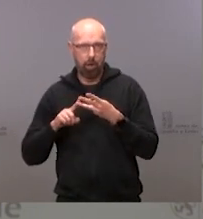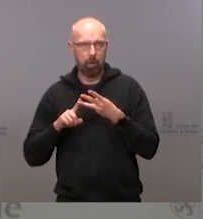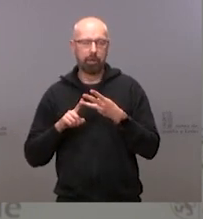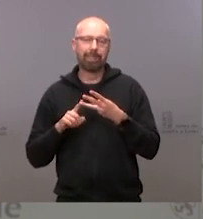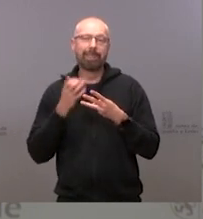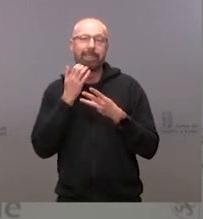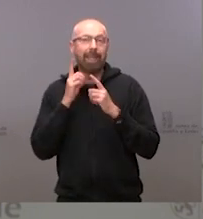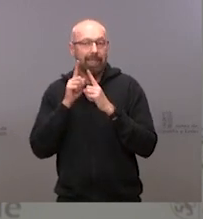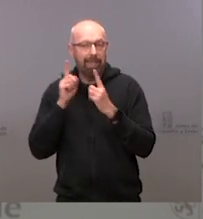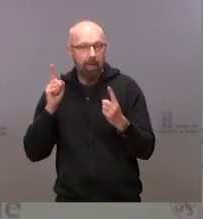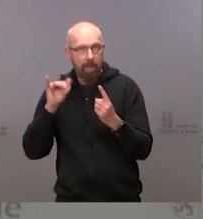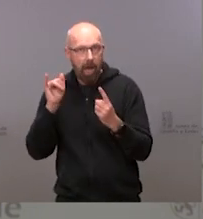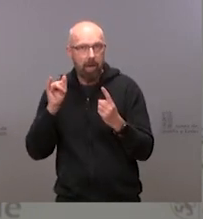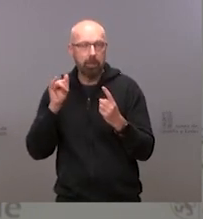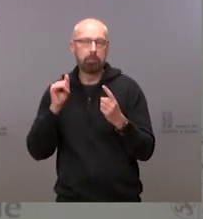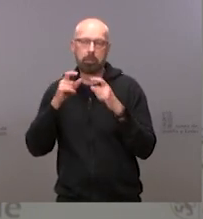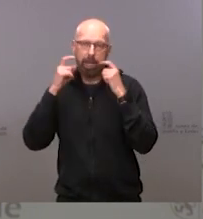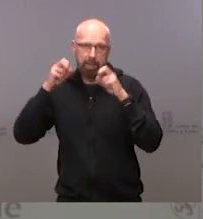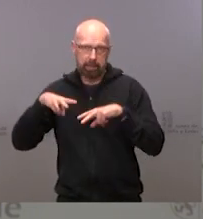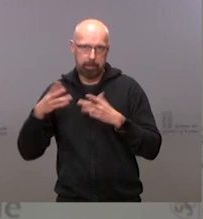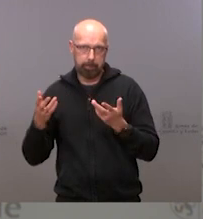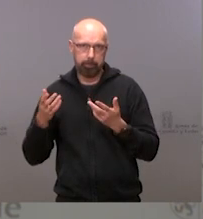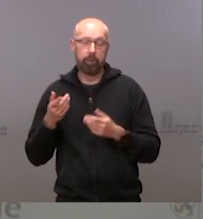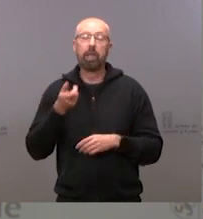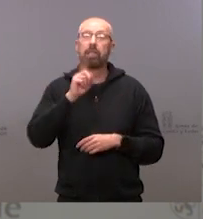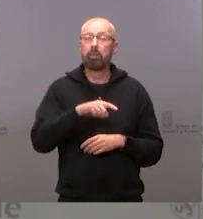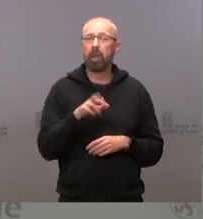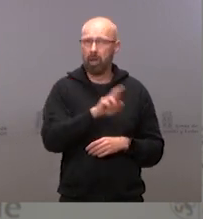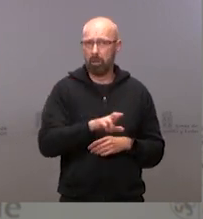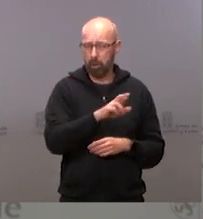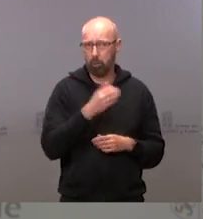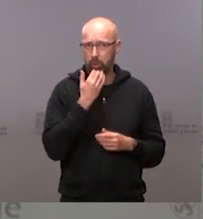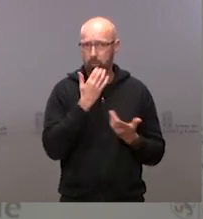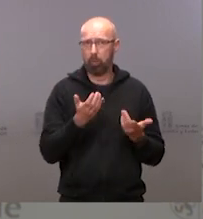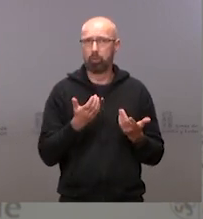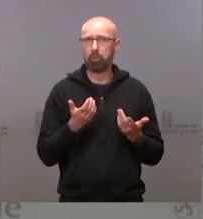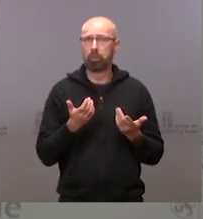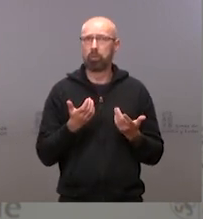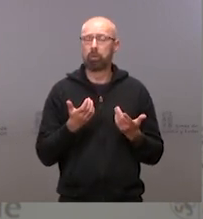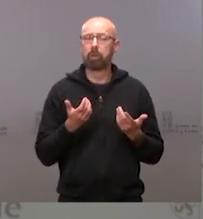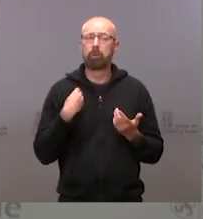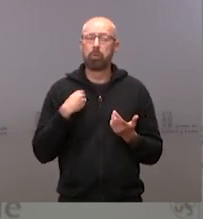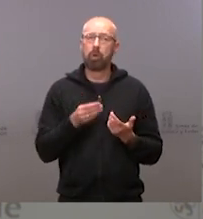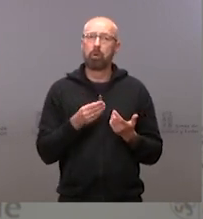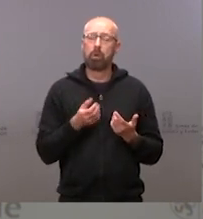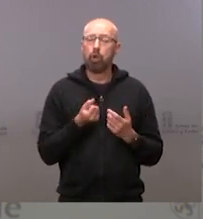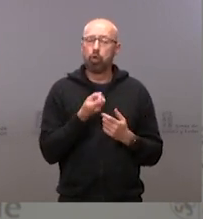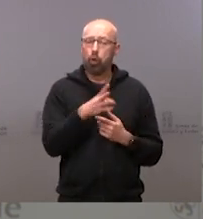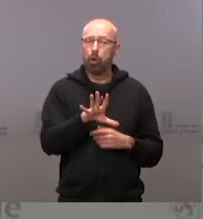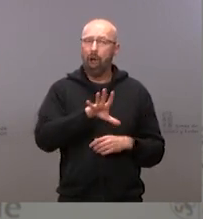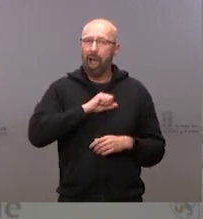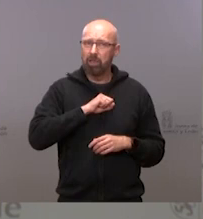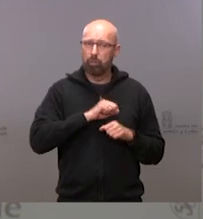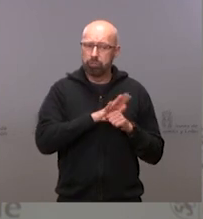se pueda realizar en segundo lugar vuelvo a insistir el número de incidencia